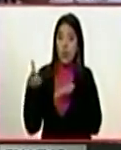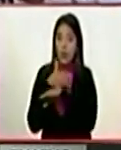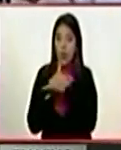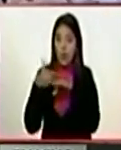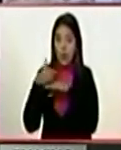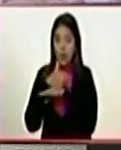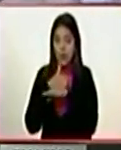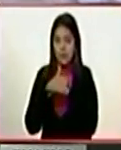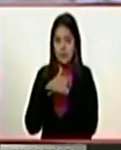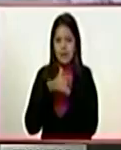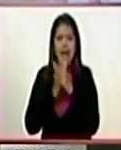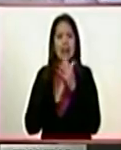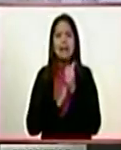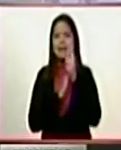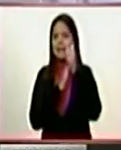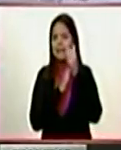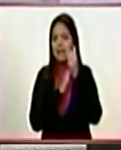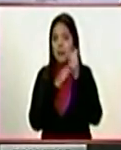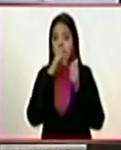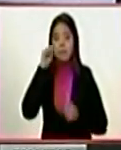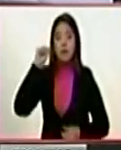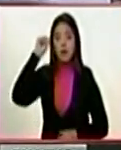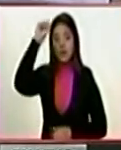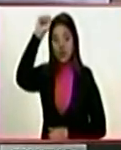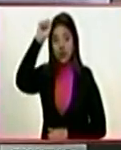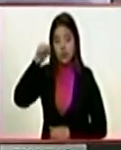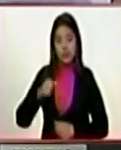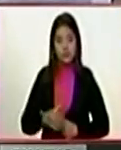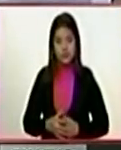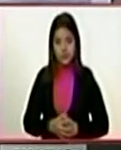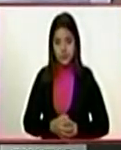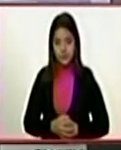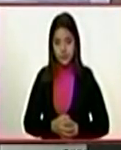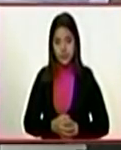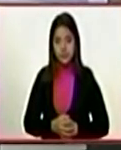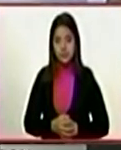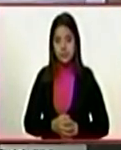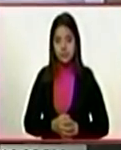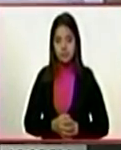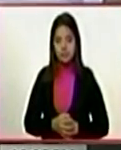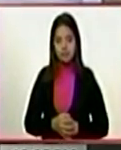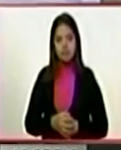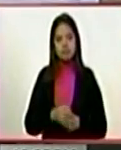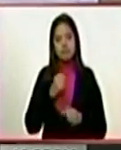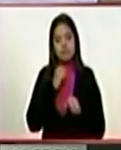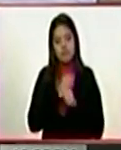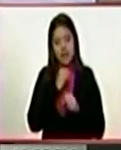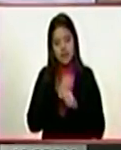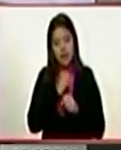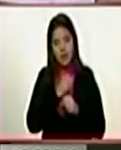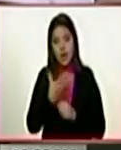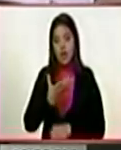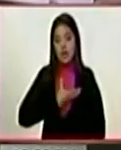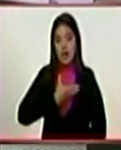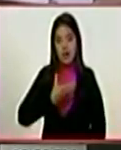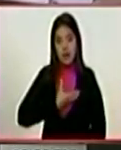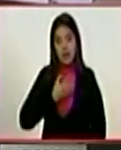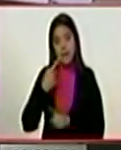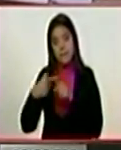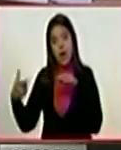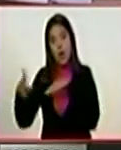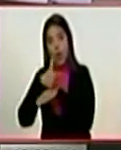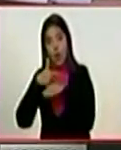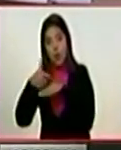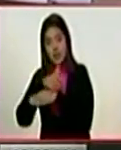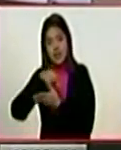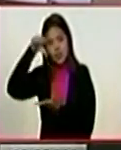nuestro presidente Nicolás Maduro, a instancias de las gestiones que desde la alcaldía y el gobierno de Distrito Capital